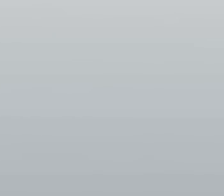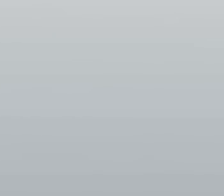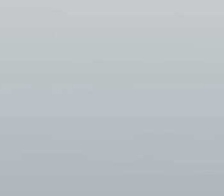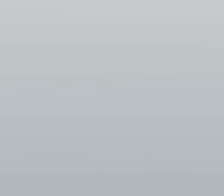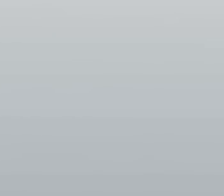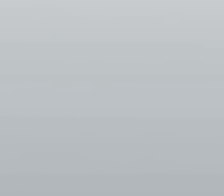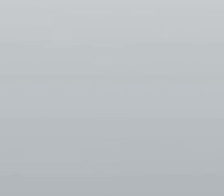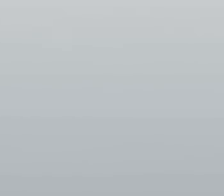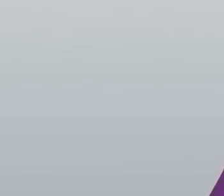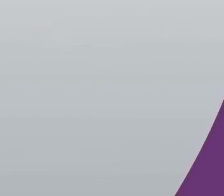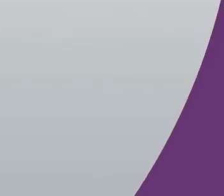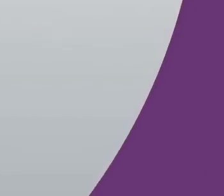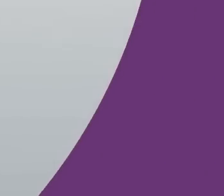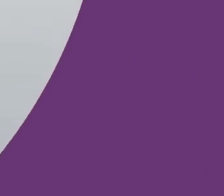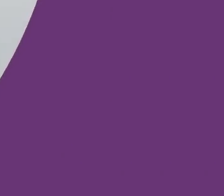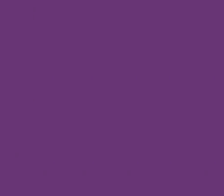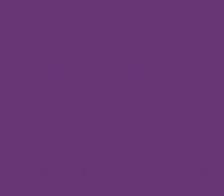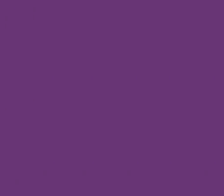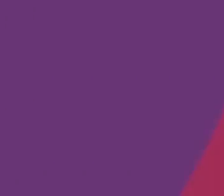Así que enciéndete,